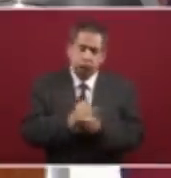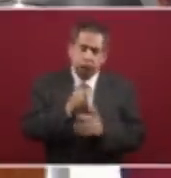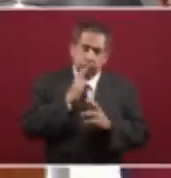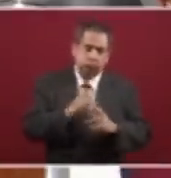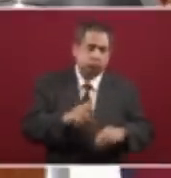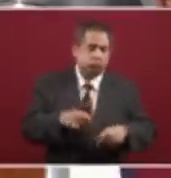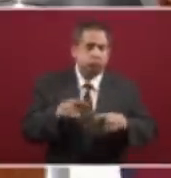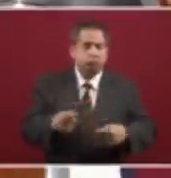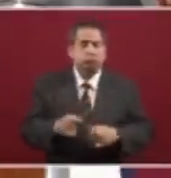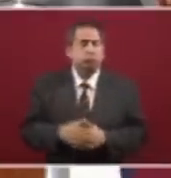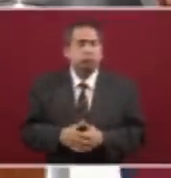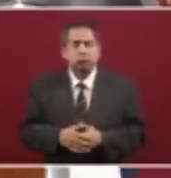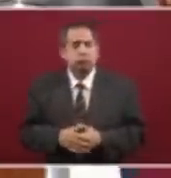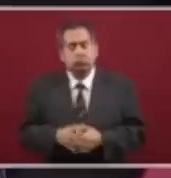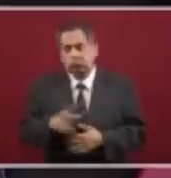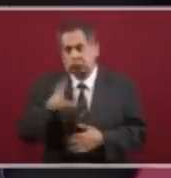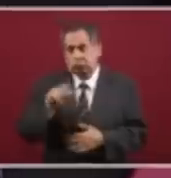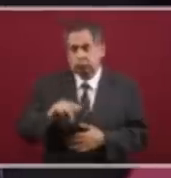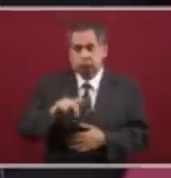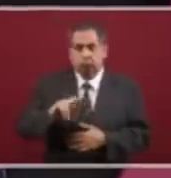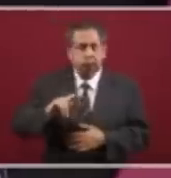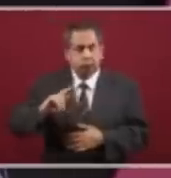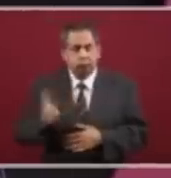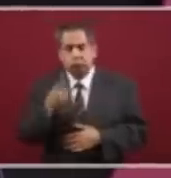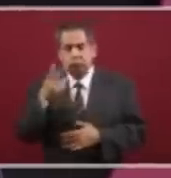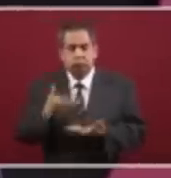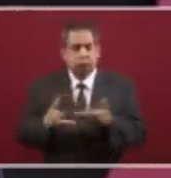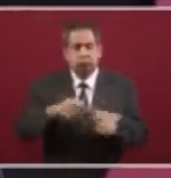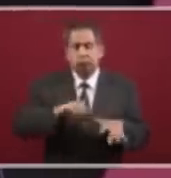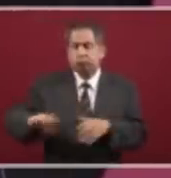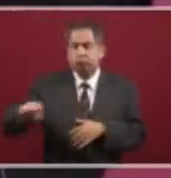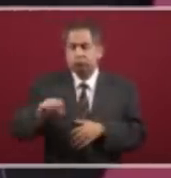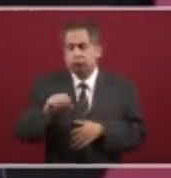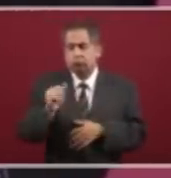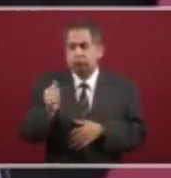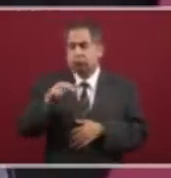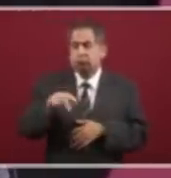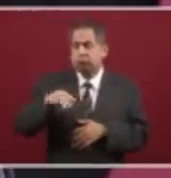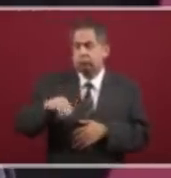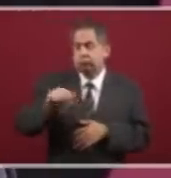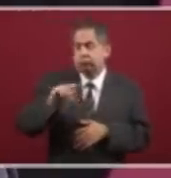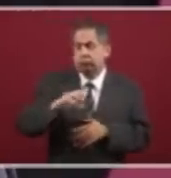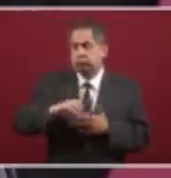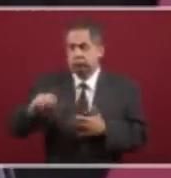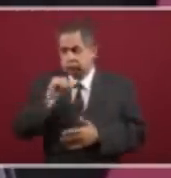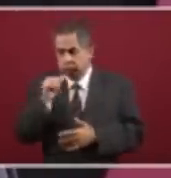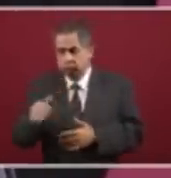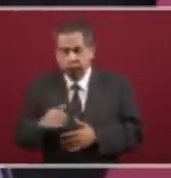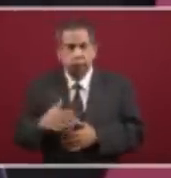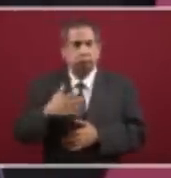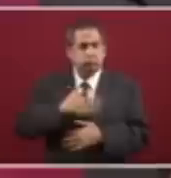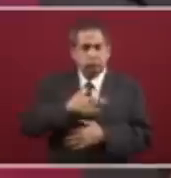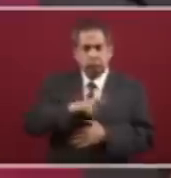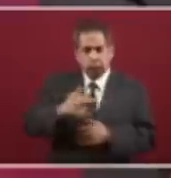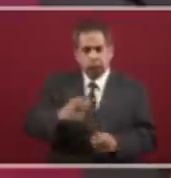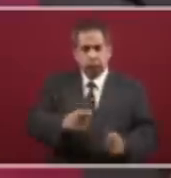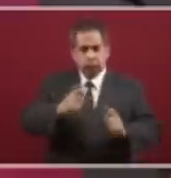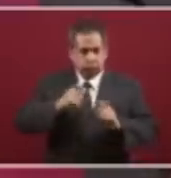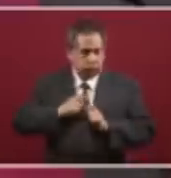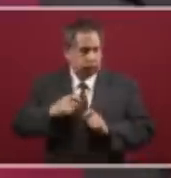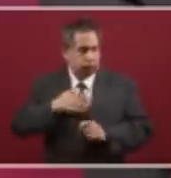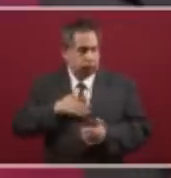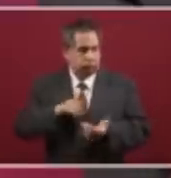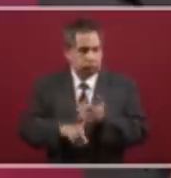que no procede la restitución de tierras requerida por salma tratarás quillo se me reconoce la personalidad jurídica